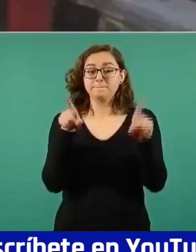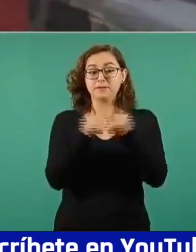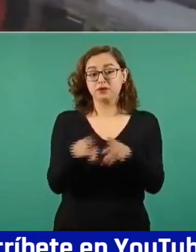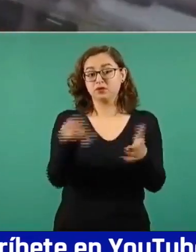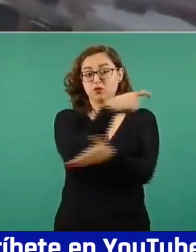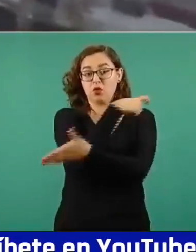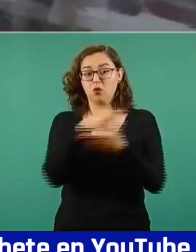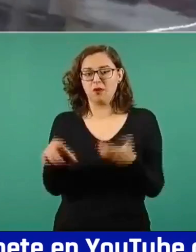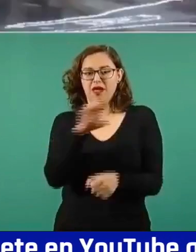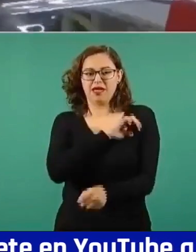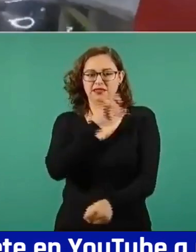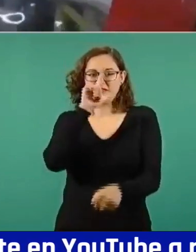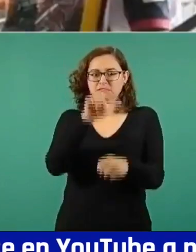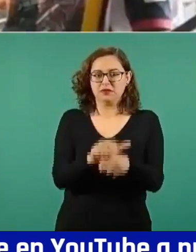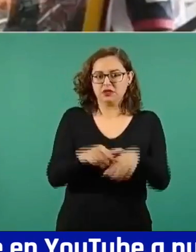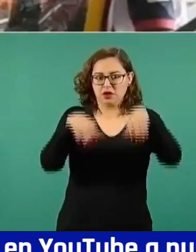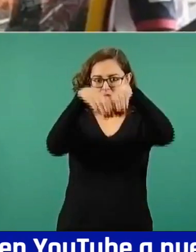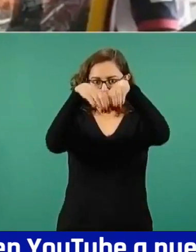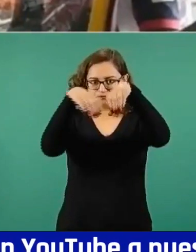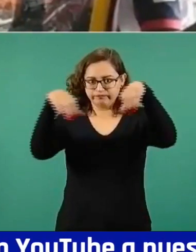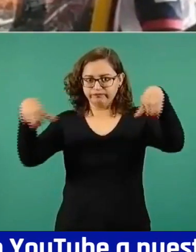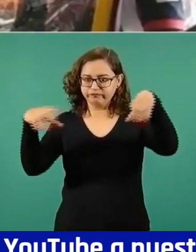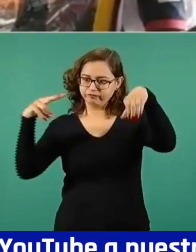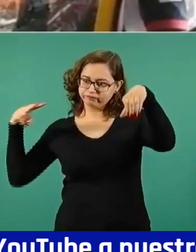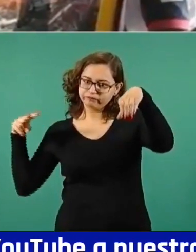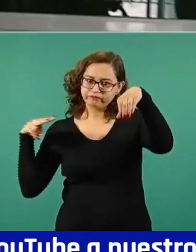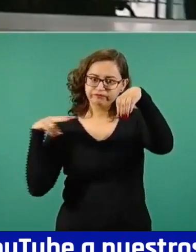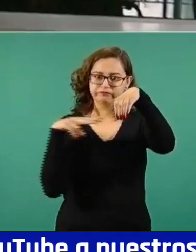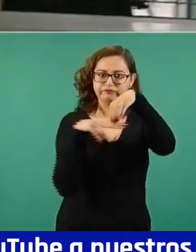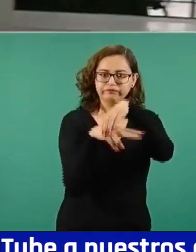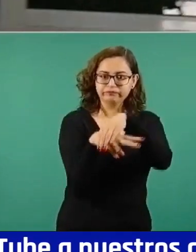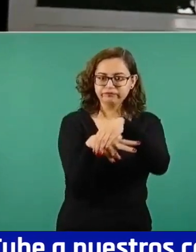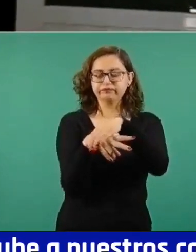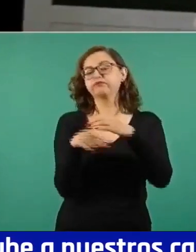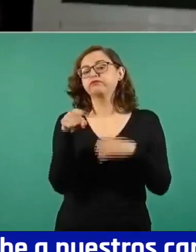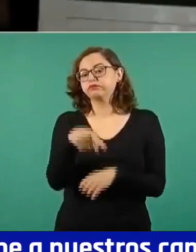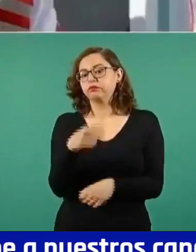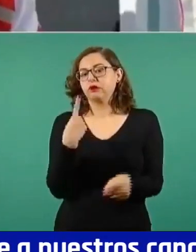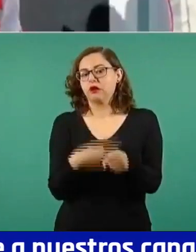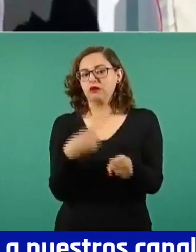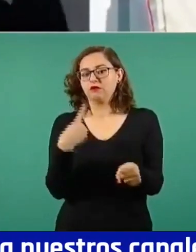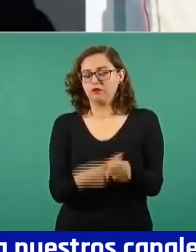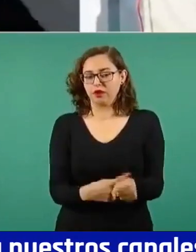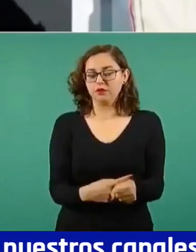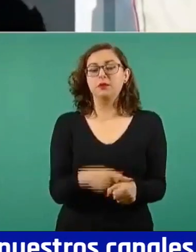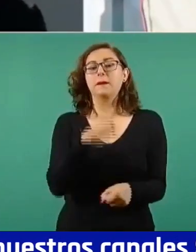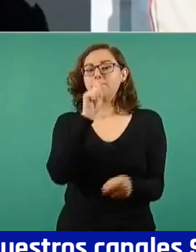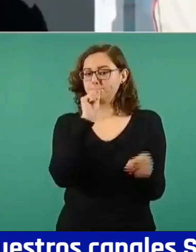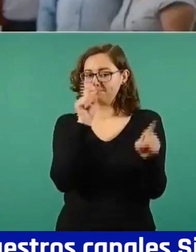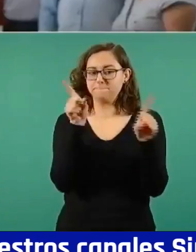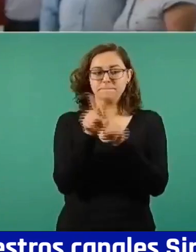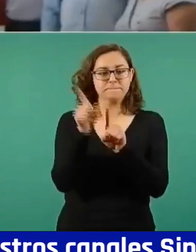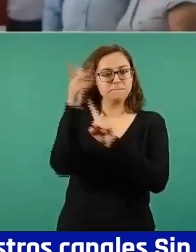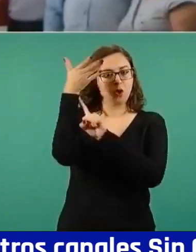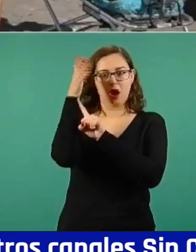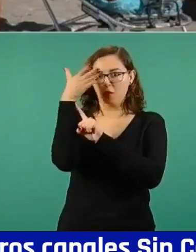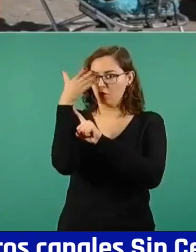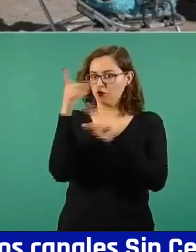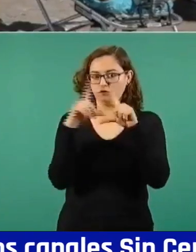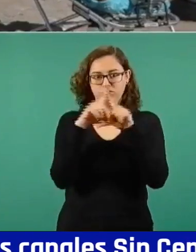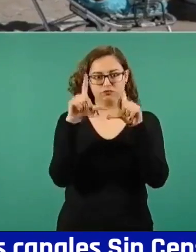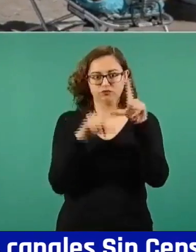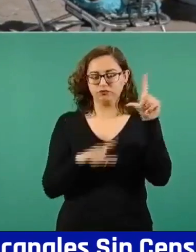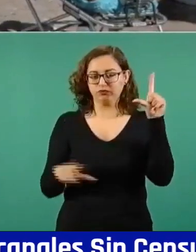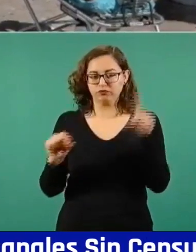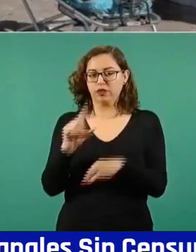especiales para aislar a personas con enfermedades respiratorias emergentes, las cuales se instalaron en el mismo número de ambulancias distribuidas